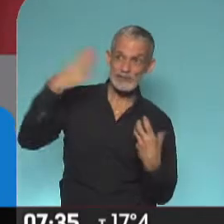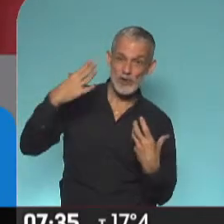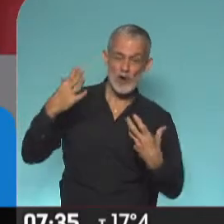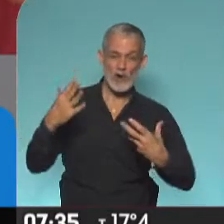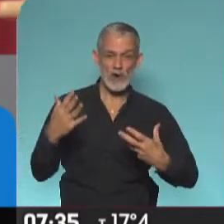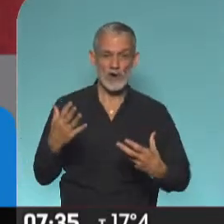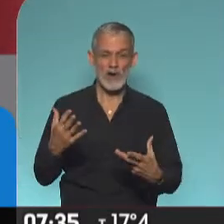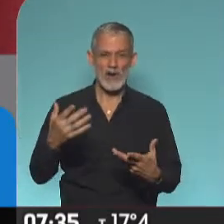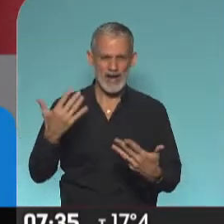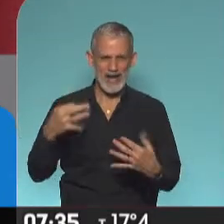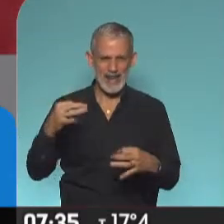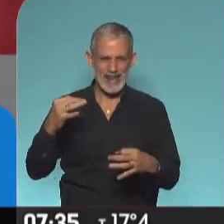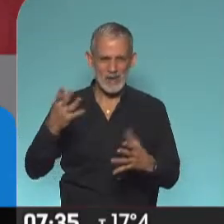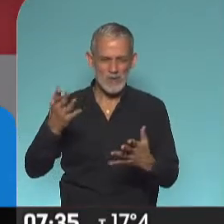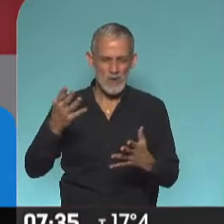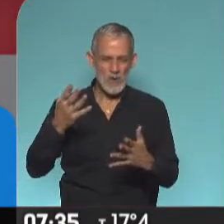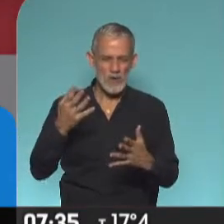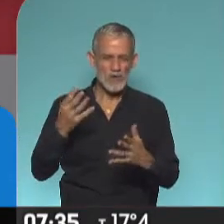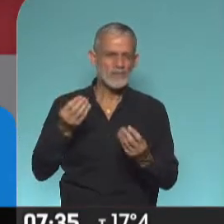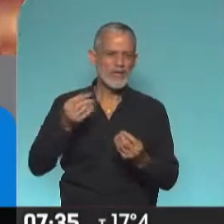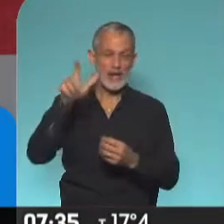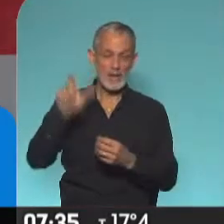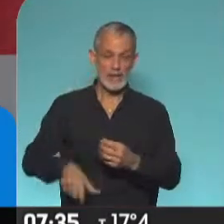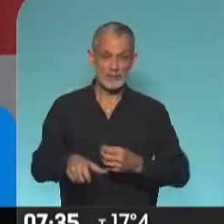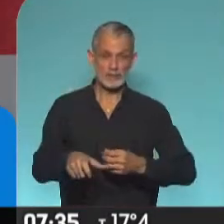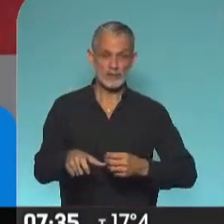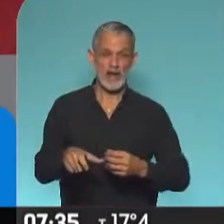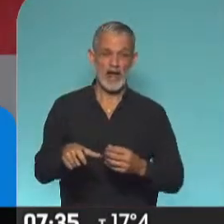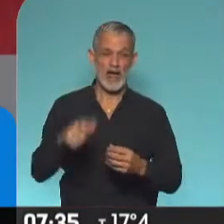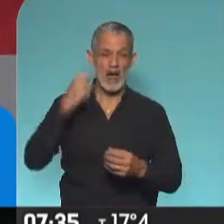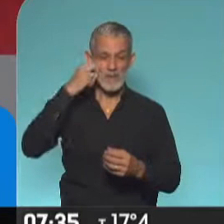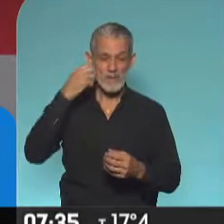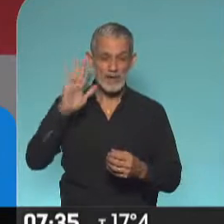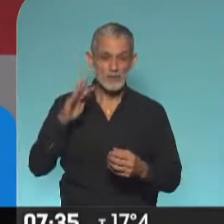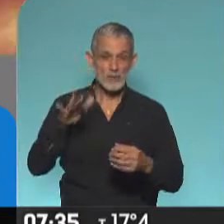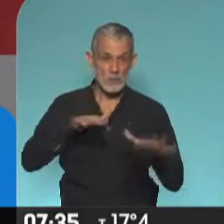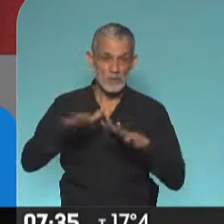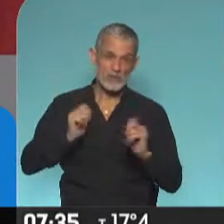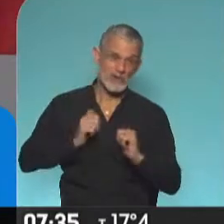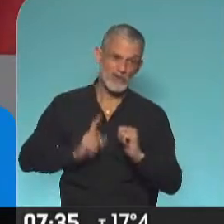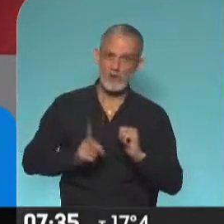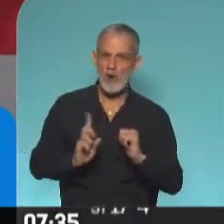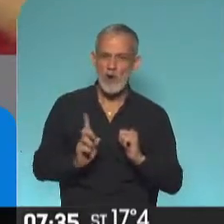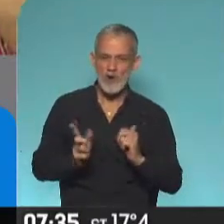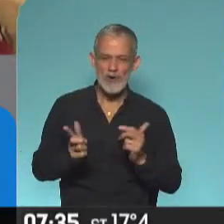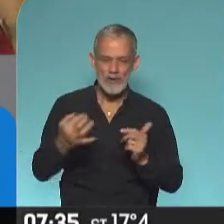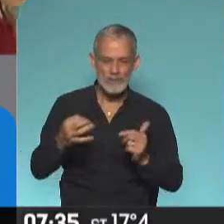que tratar de que la persona mayor se mueva,